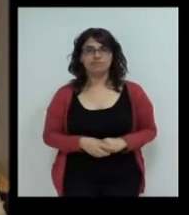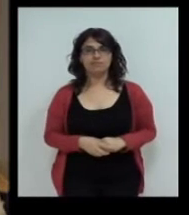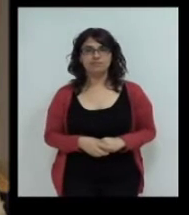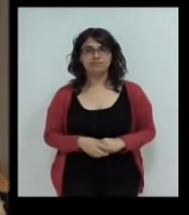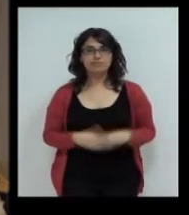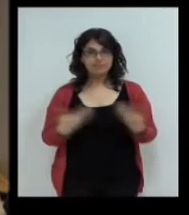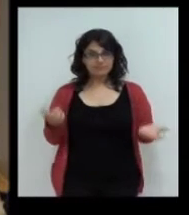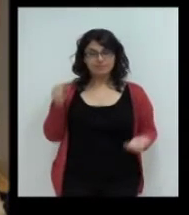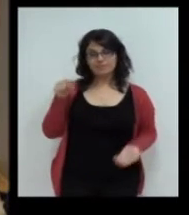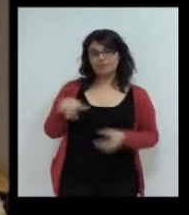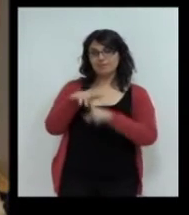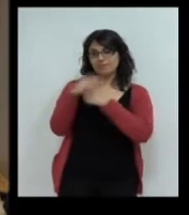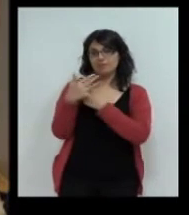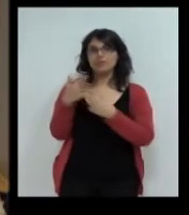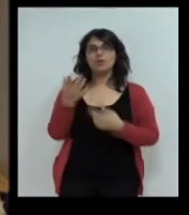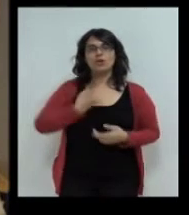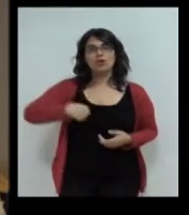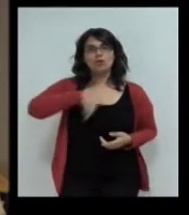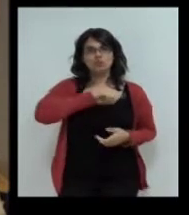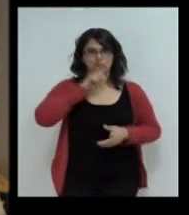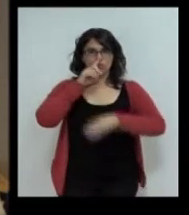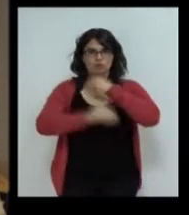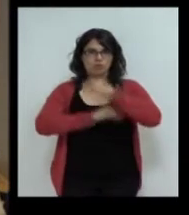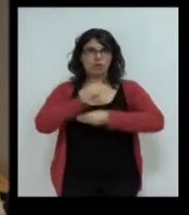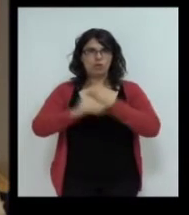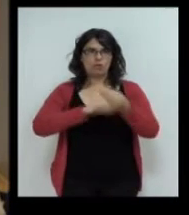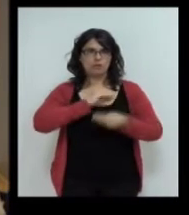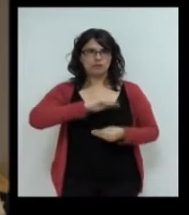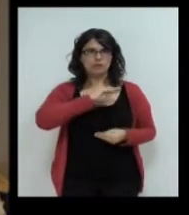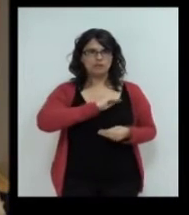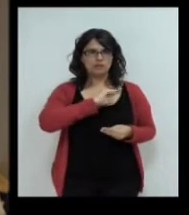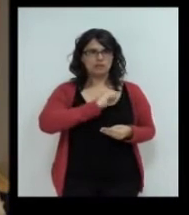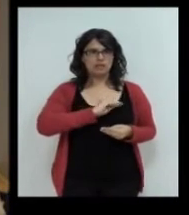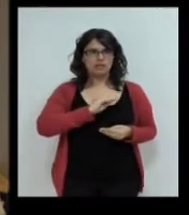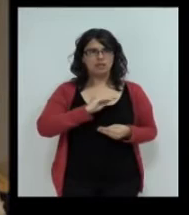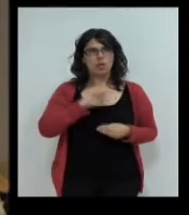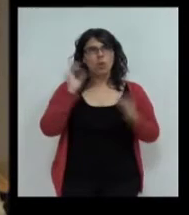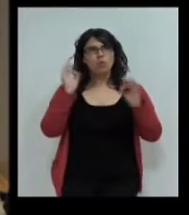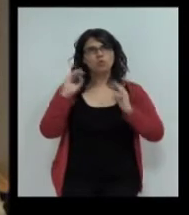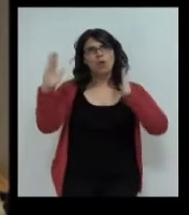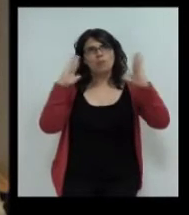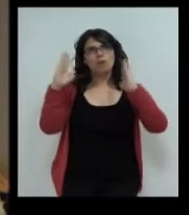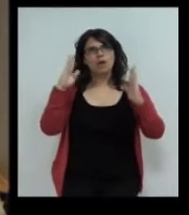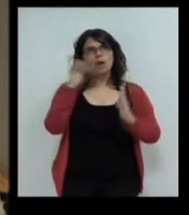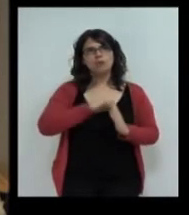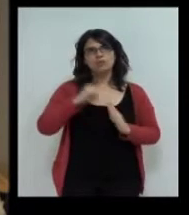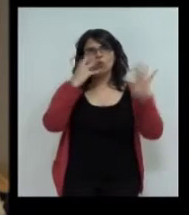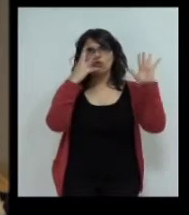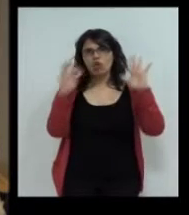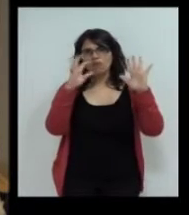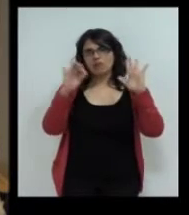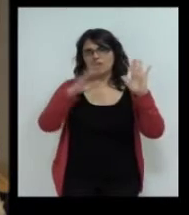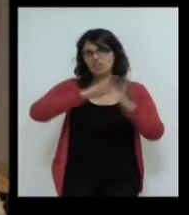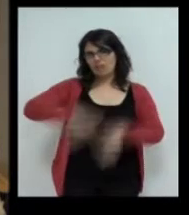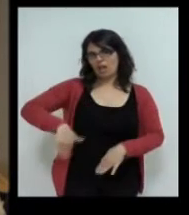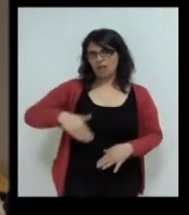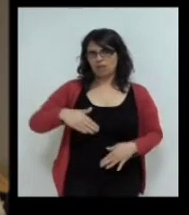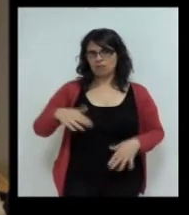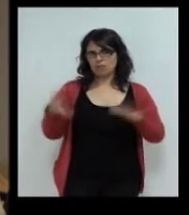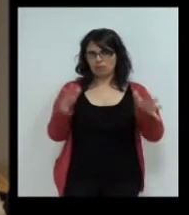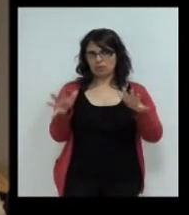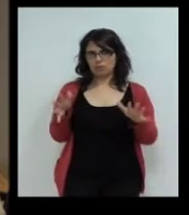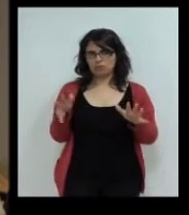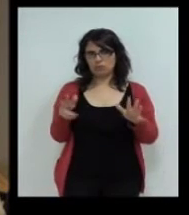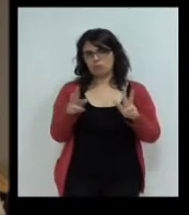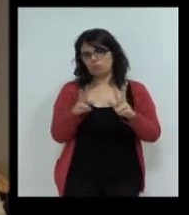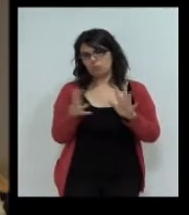Esto nos lo encontramos y se utilizó de forma muy prolija, pues finales de los 90, principios de este siglo.